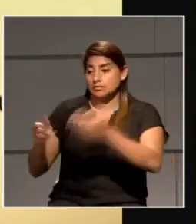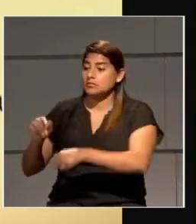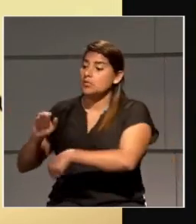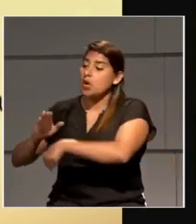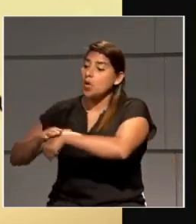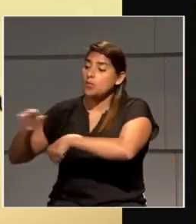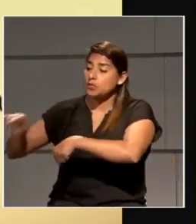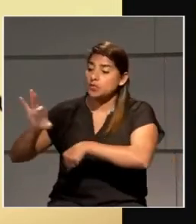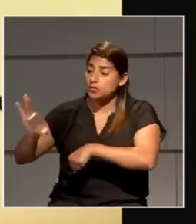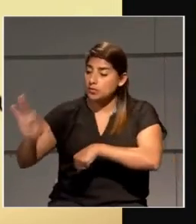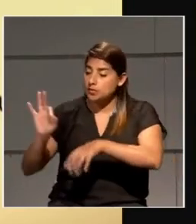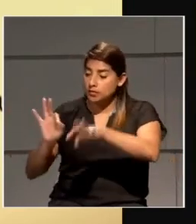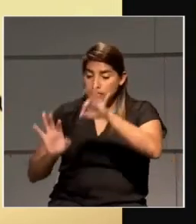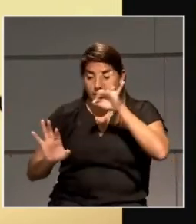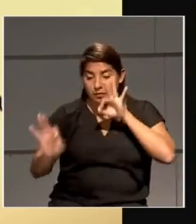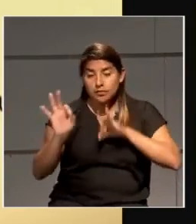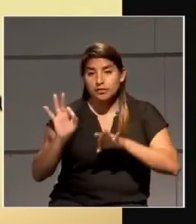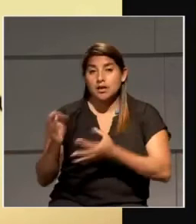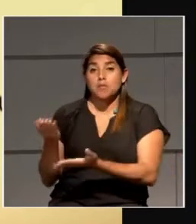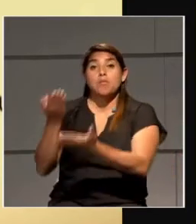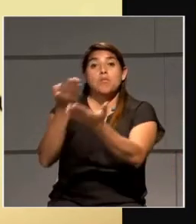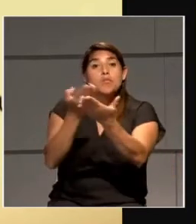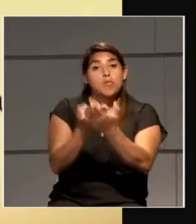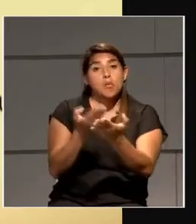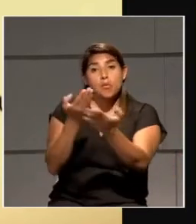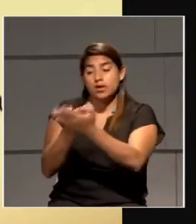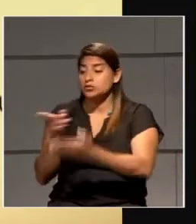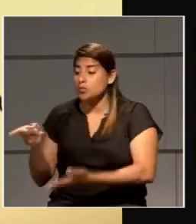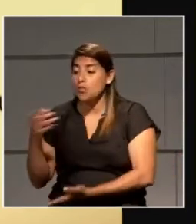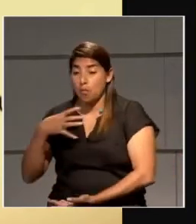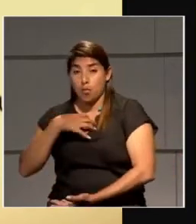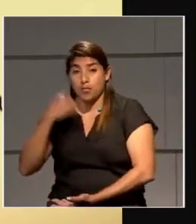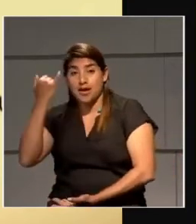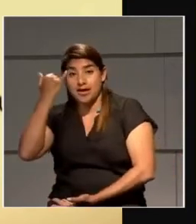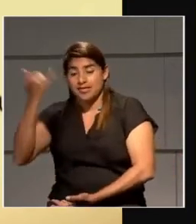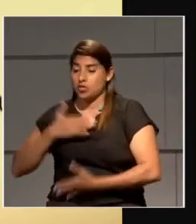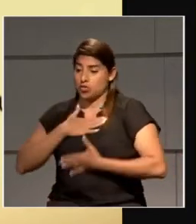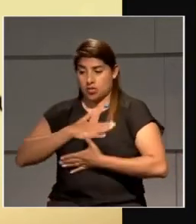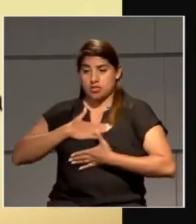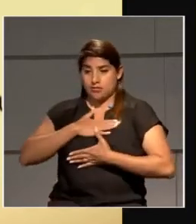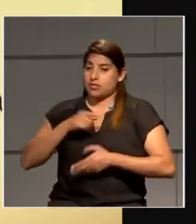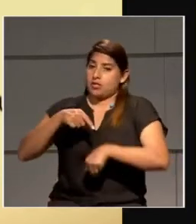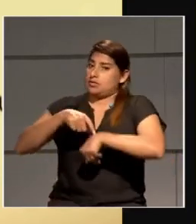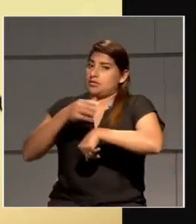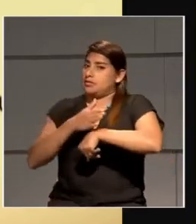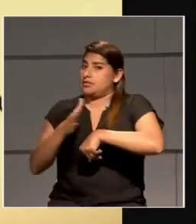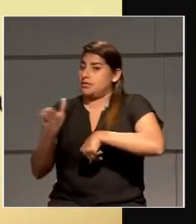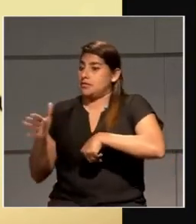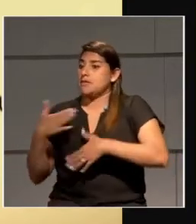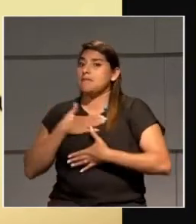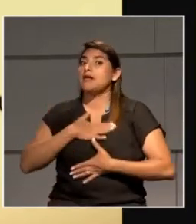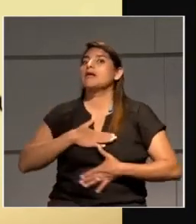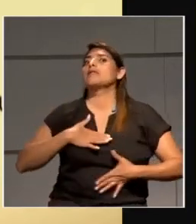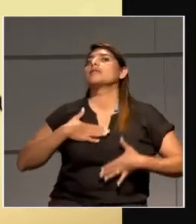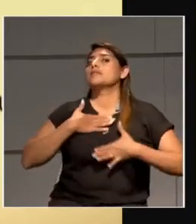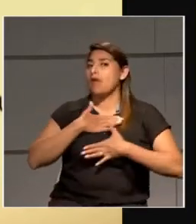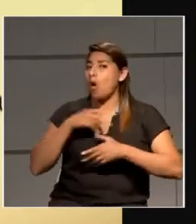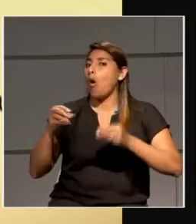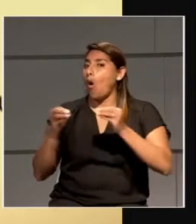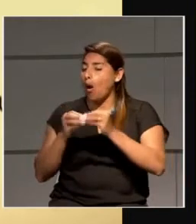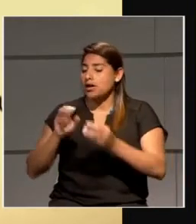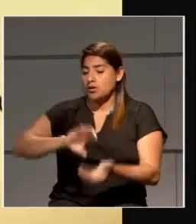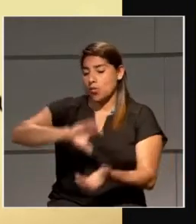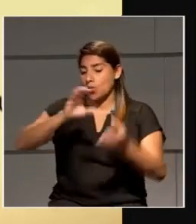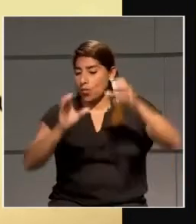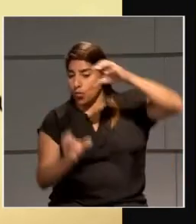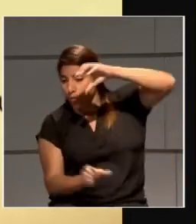ninguna opción a Pluck de que él proponga lo que él tenía, no hubiéramos disfrutado tampoco de este rato. Y vean lo que nos divertimos con este palo de